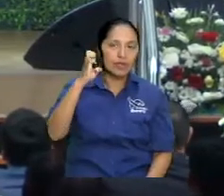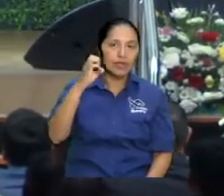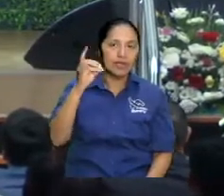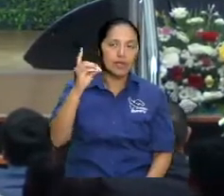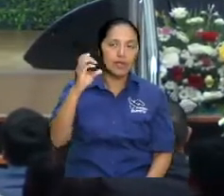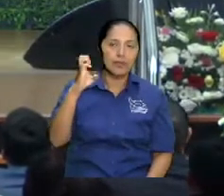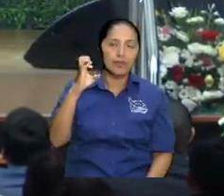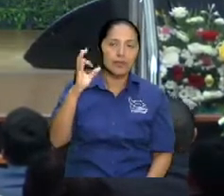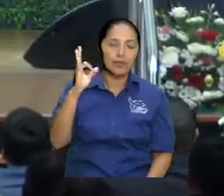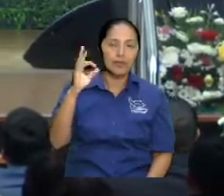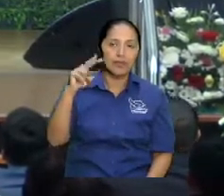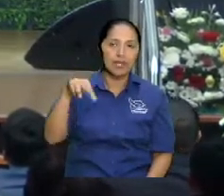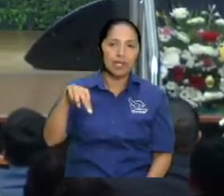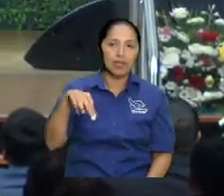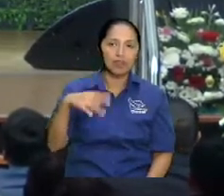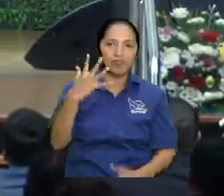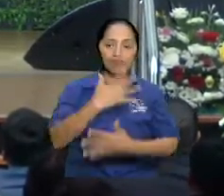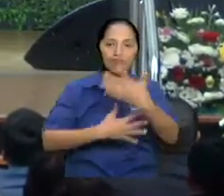¿Jueces qué?